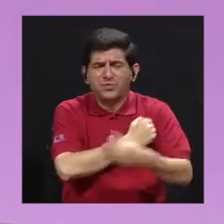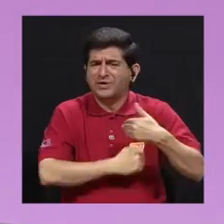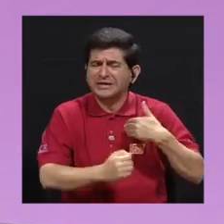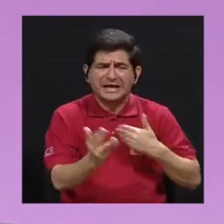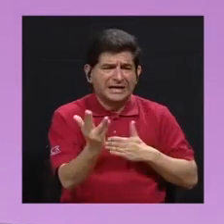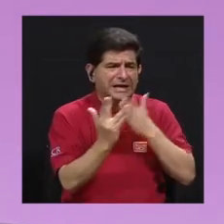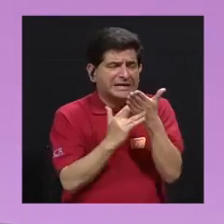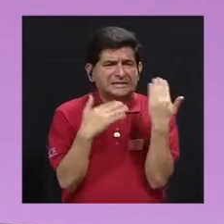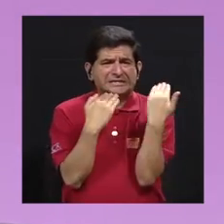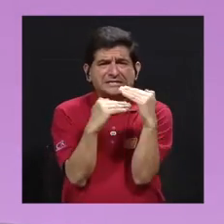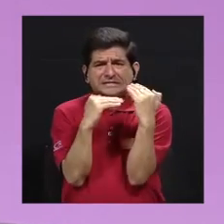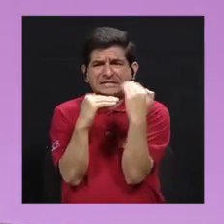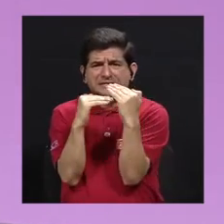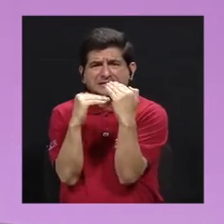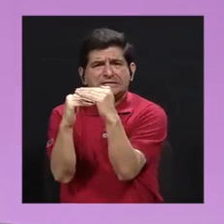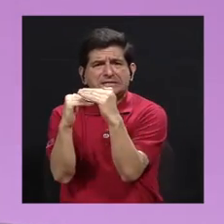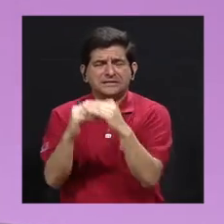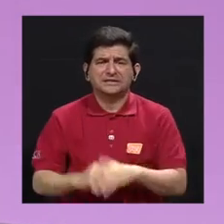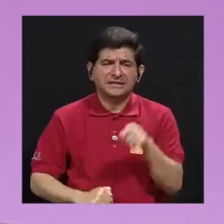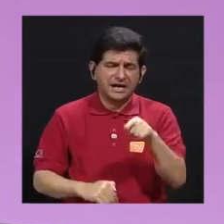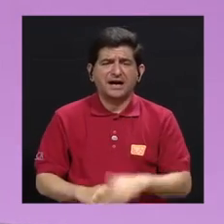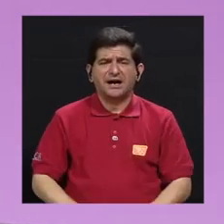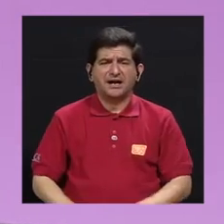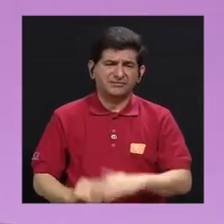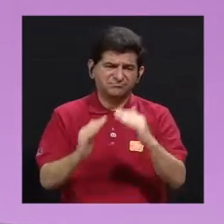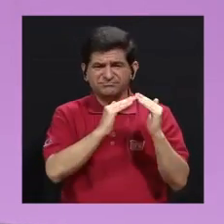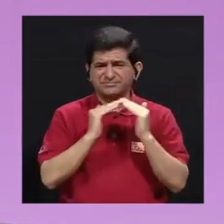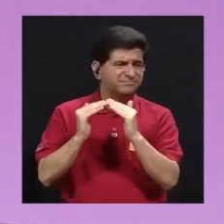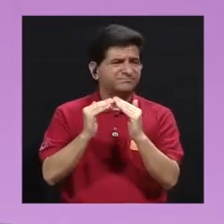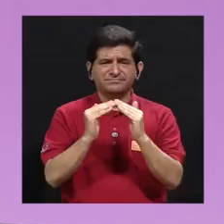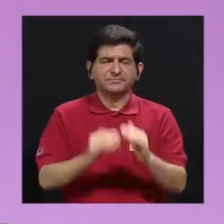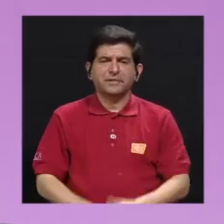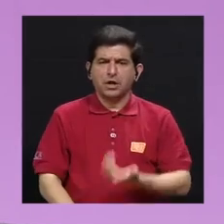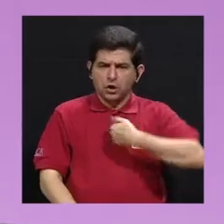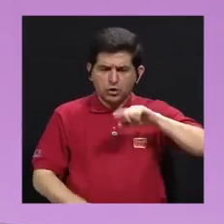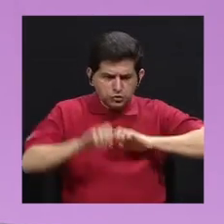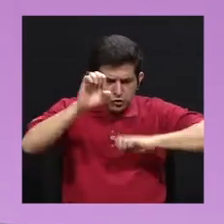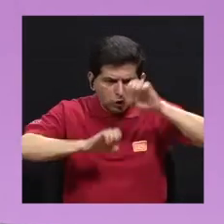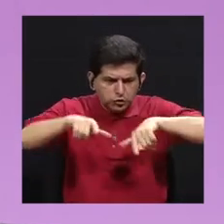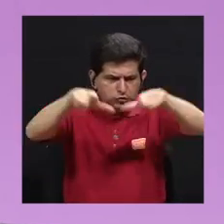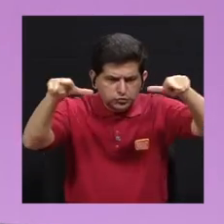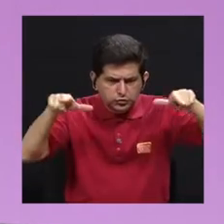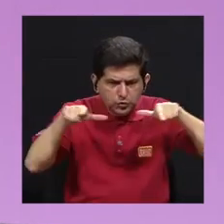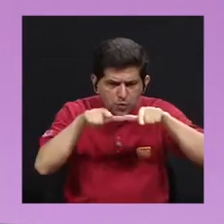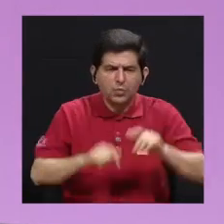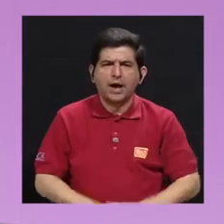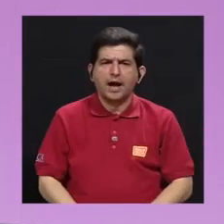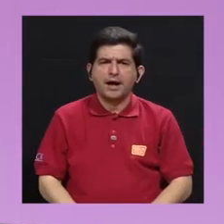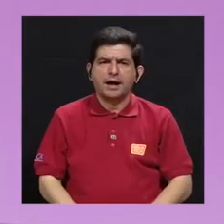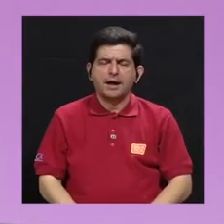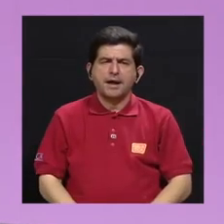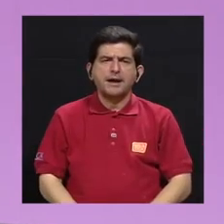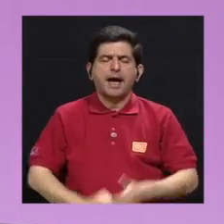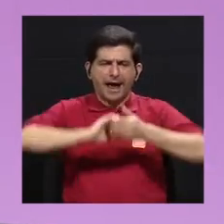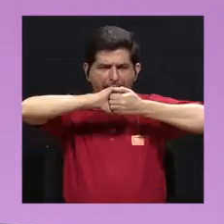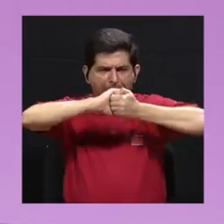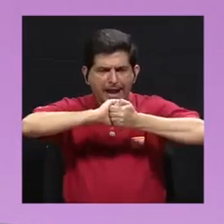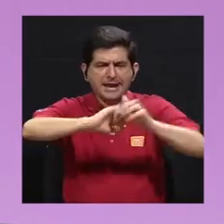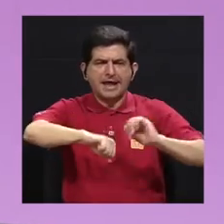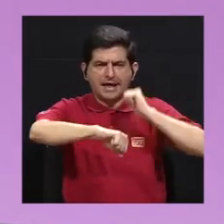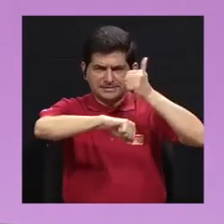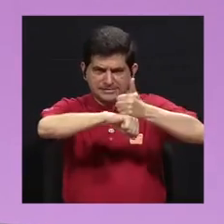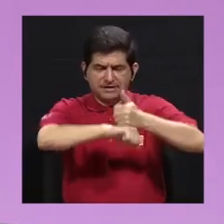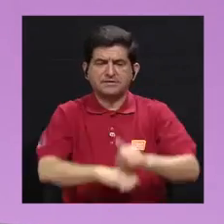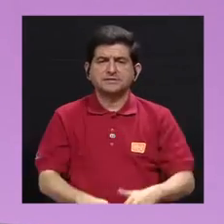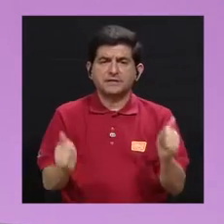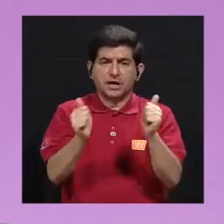las que tienen un acceso más restringido al suelo urbano entonces nosotros evaluamos esos terrenos generamos una alianza